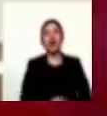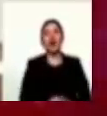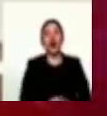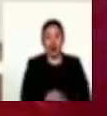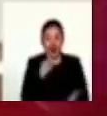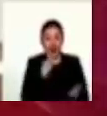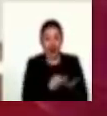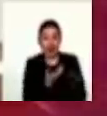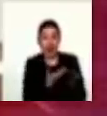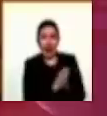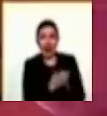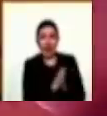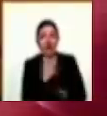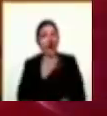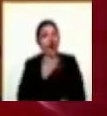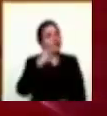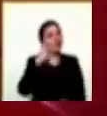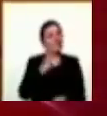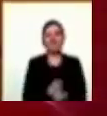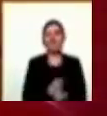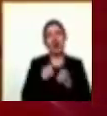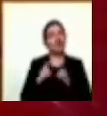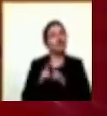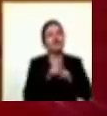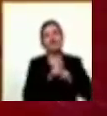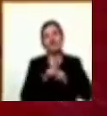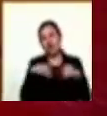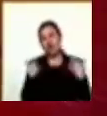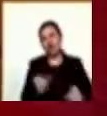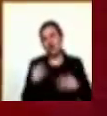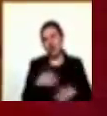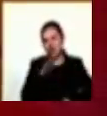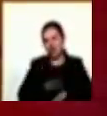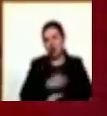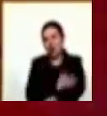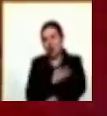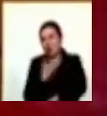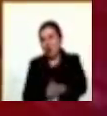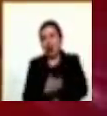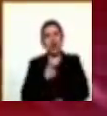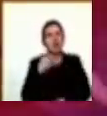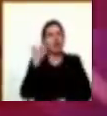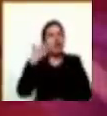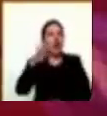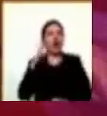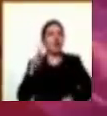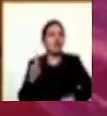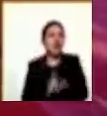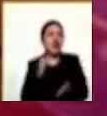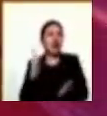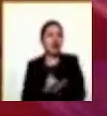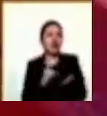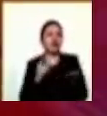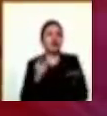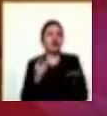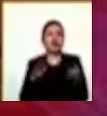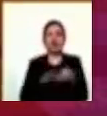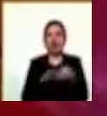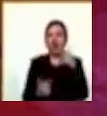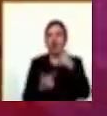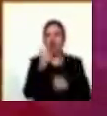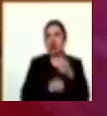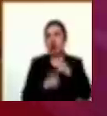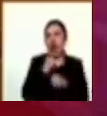cual pues le funcionó porque actualmente ella se encuentra en completa libertad y goza de total impunidad